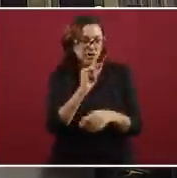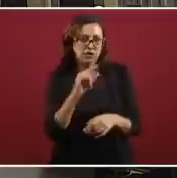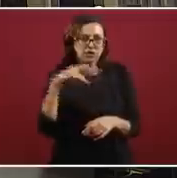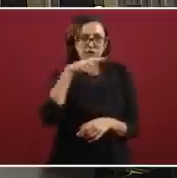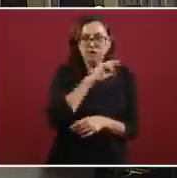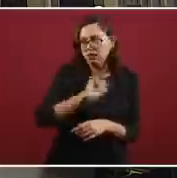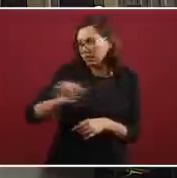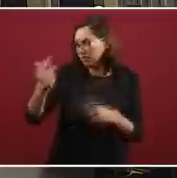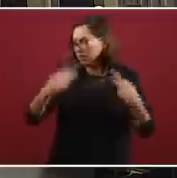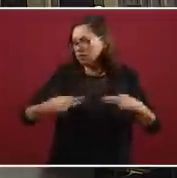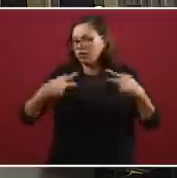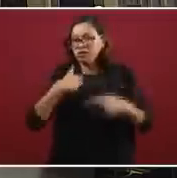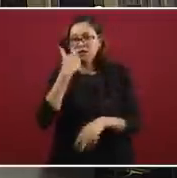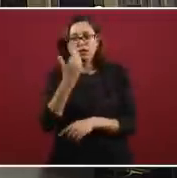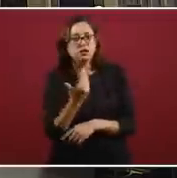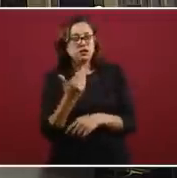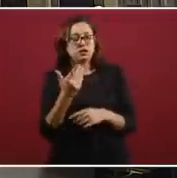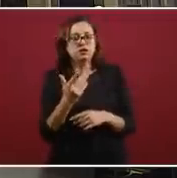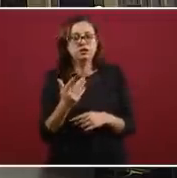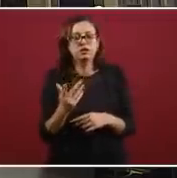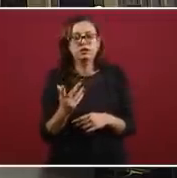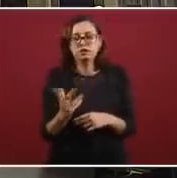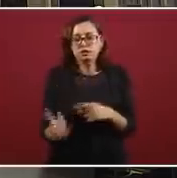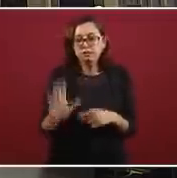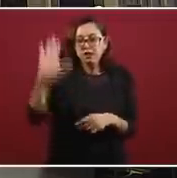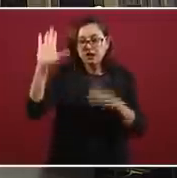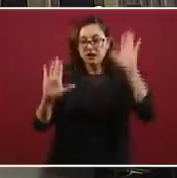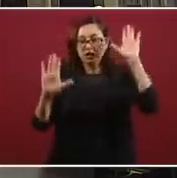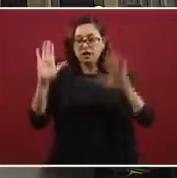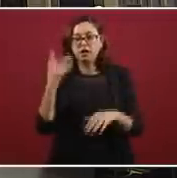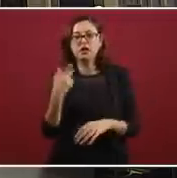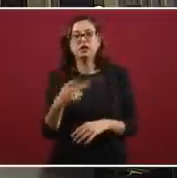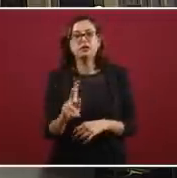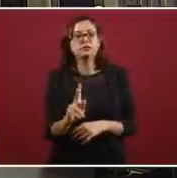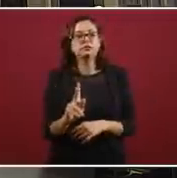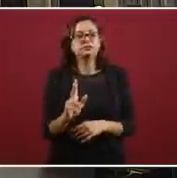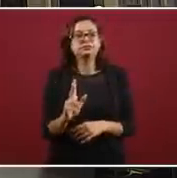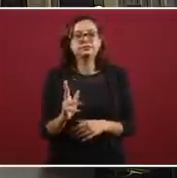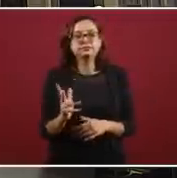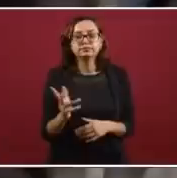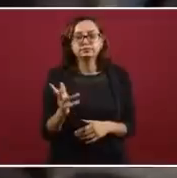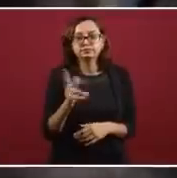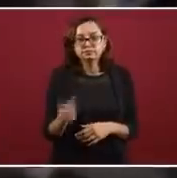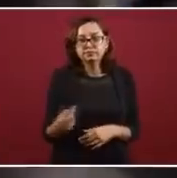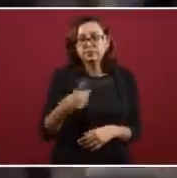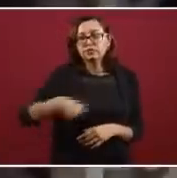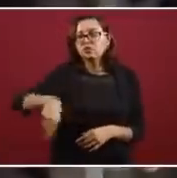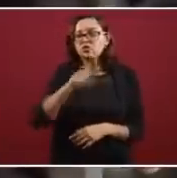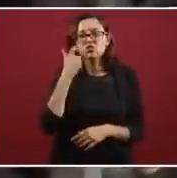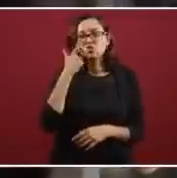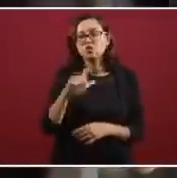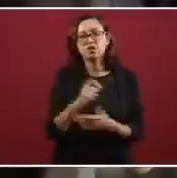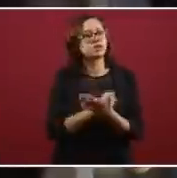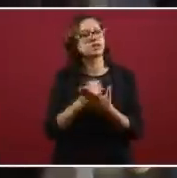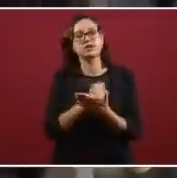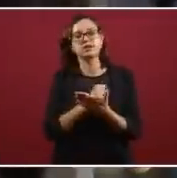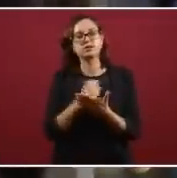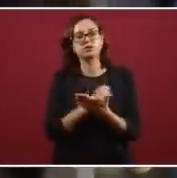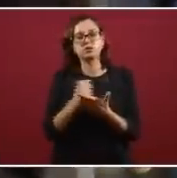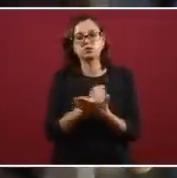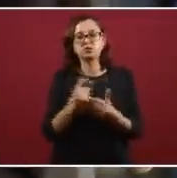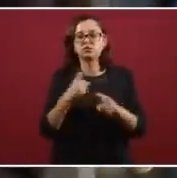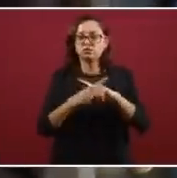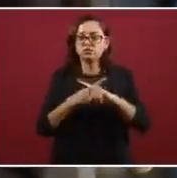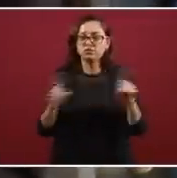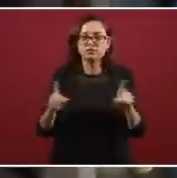que pregunte, ellos lo que dicen es que no tanto están buscando pues estos créditos, sino más bien lo que decía la secretaria, el